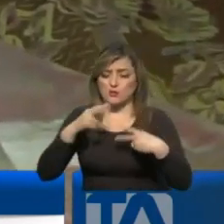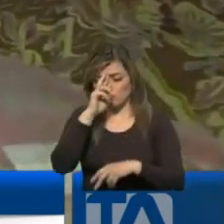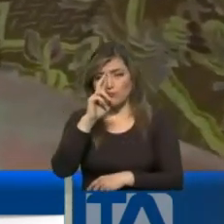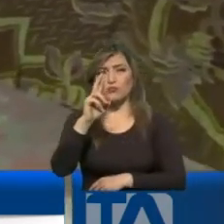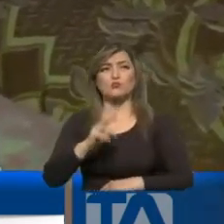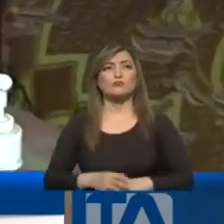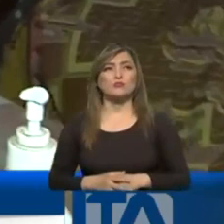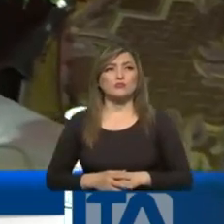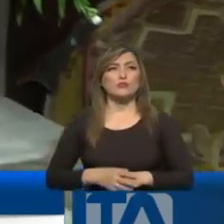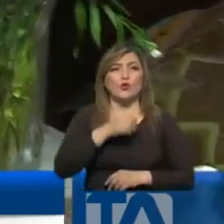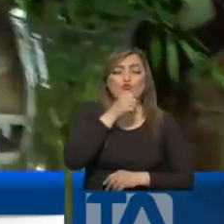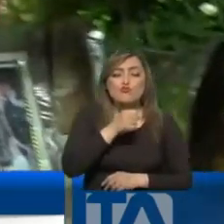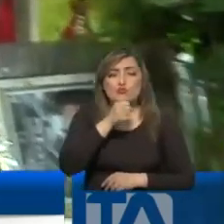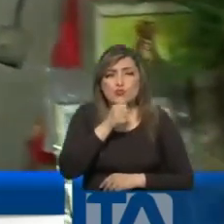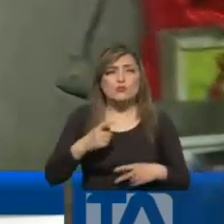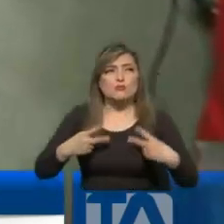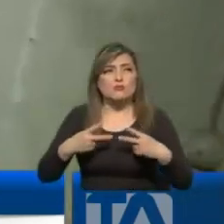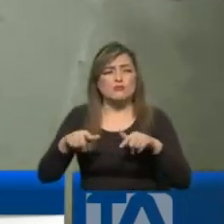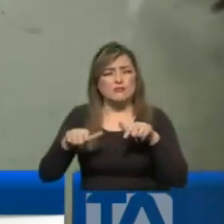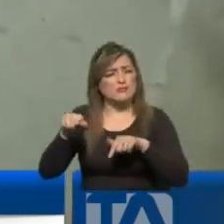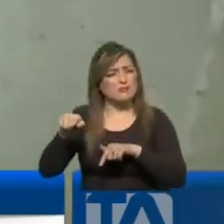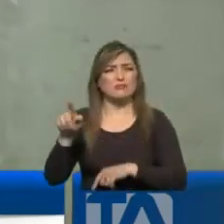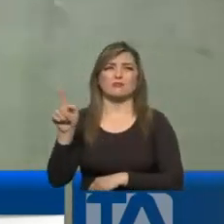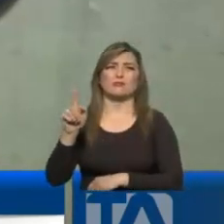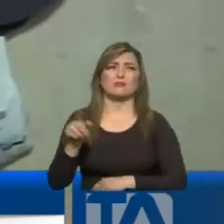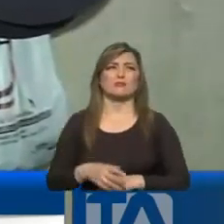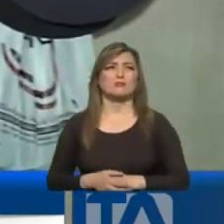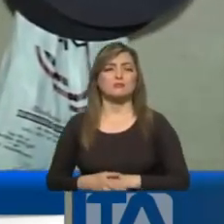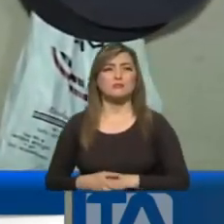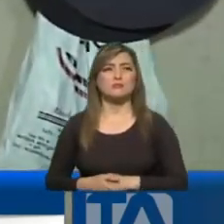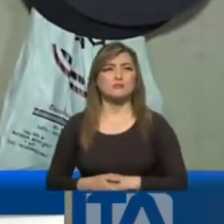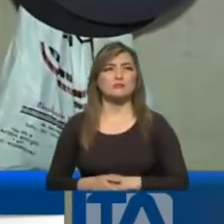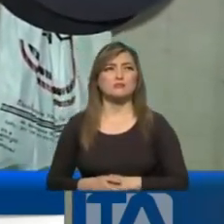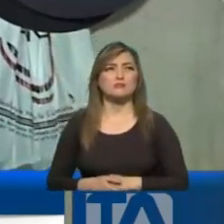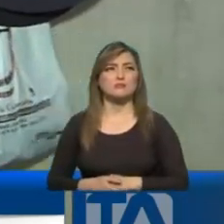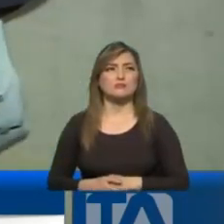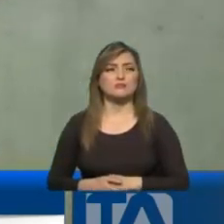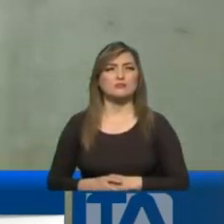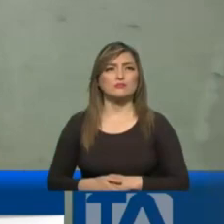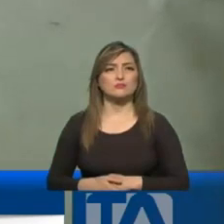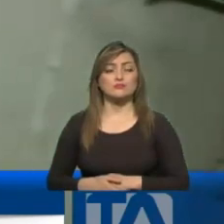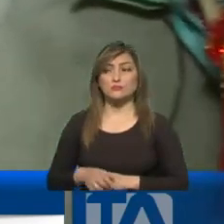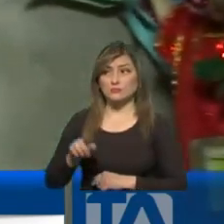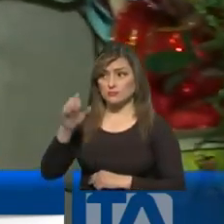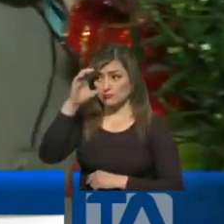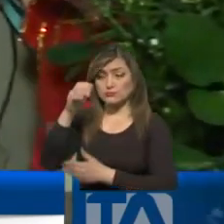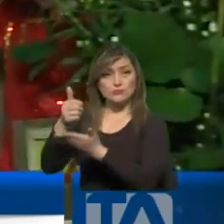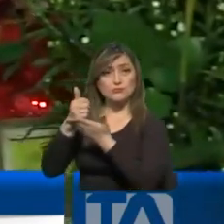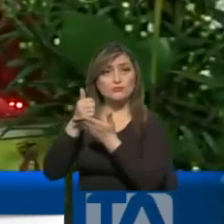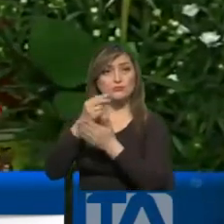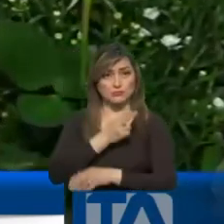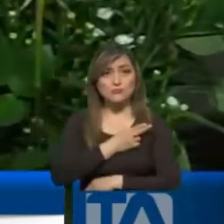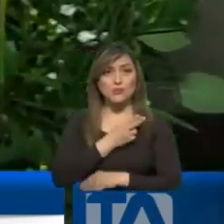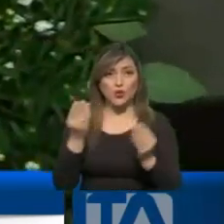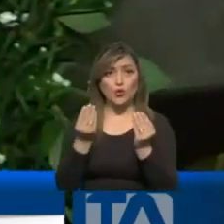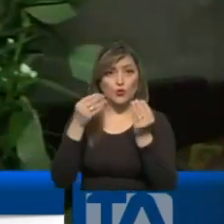porque una adulta mayor no puede vivir en estas condiciones como ustedes están observando. Gracias. ¿Ustedes buscaron la ayuda de la Academia